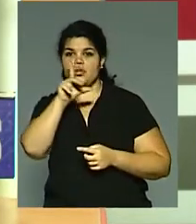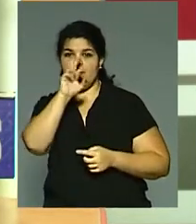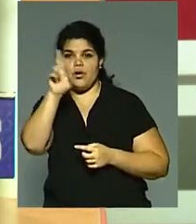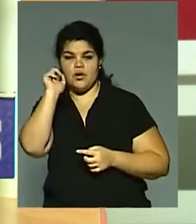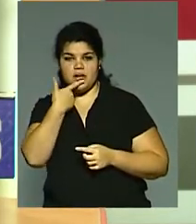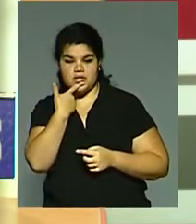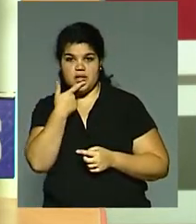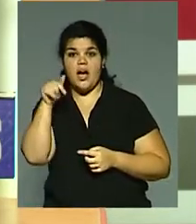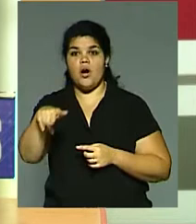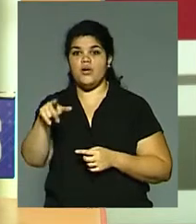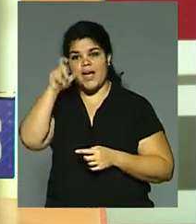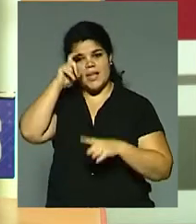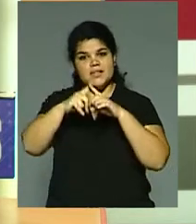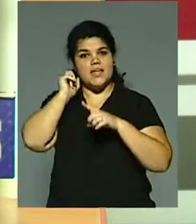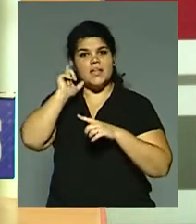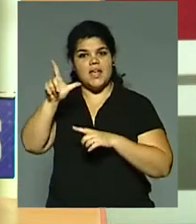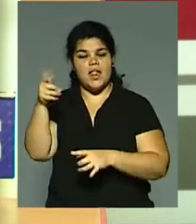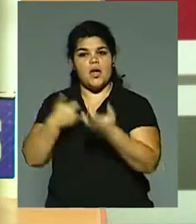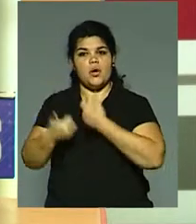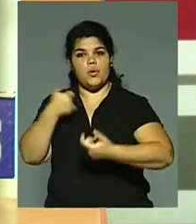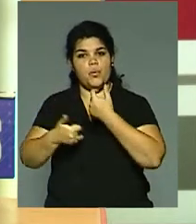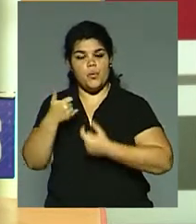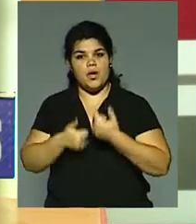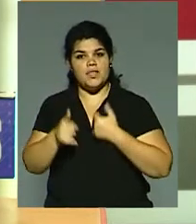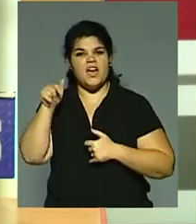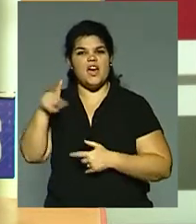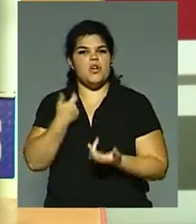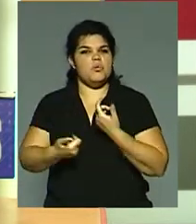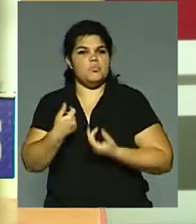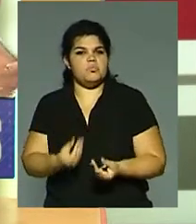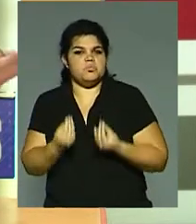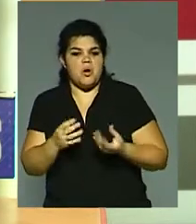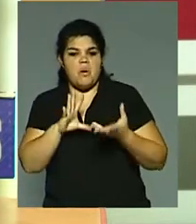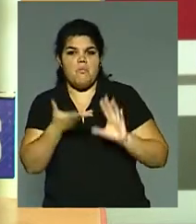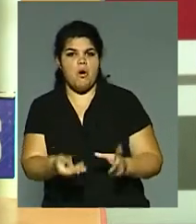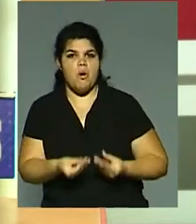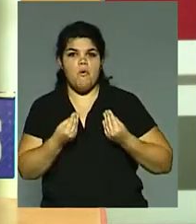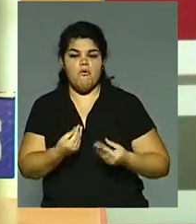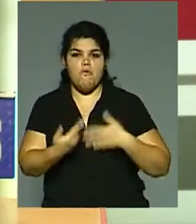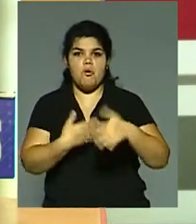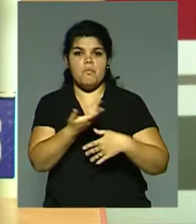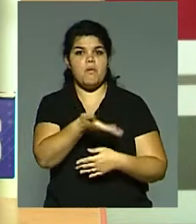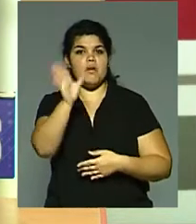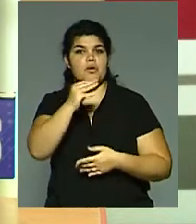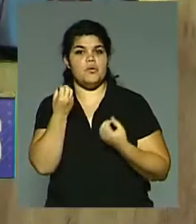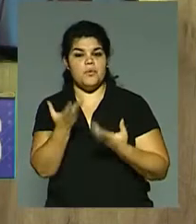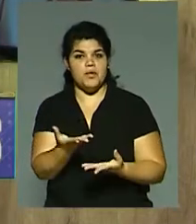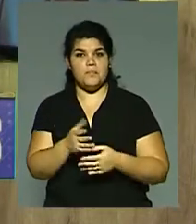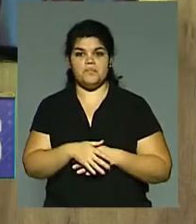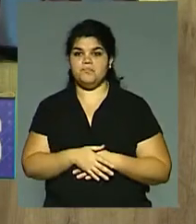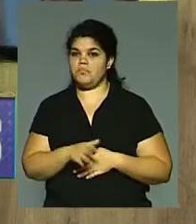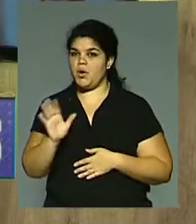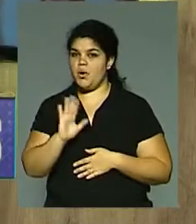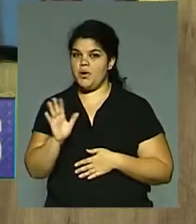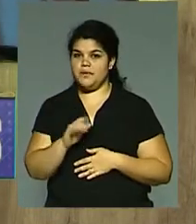tenemos a Ezequiel Derún, periodista de Universidad, que nos va a contar cómo viene la mano, al menos hasta ahora. Ezequiel, buenas noches, ¿cómo estás? Hola